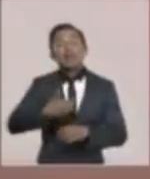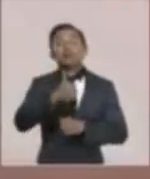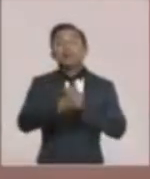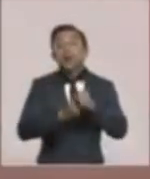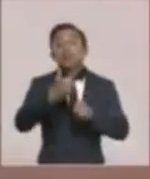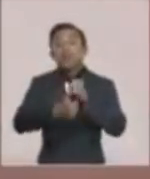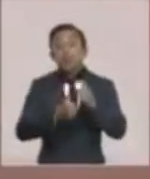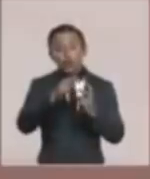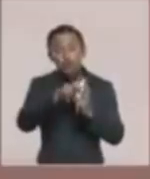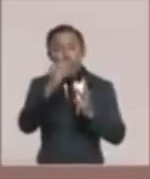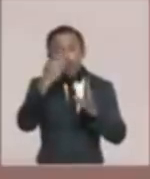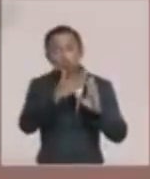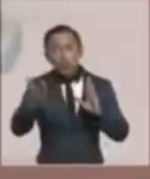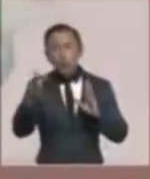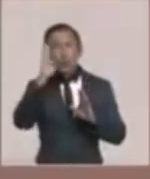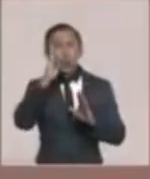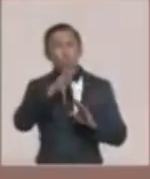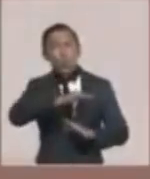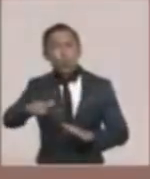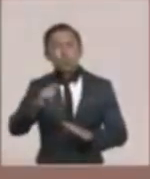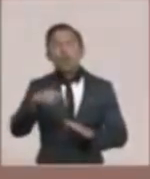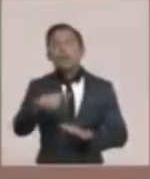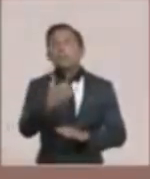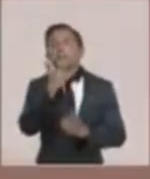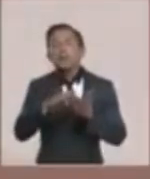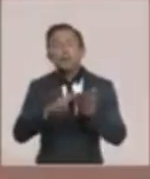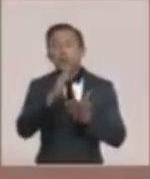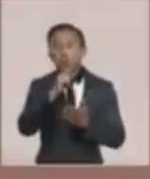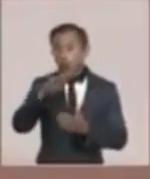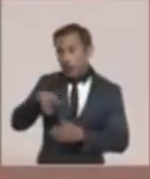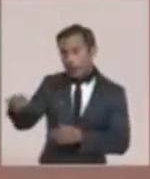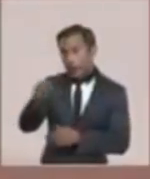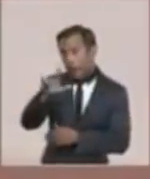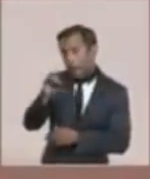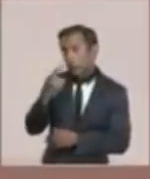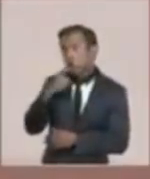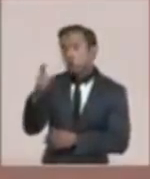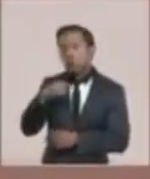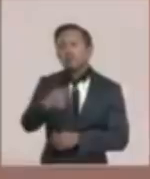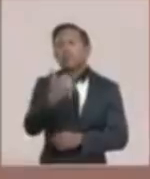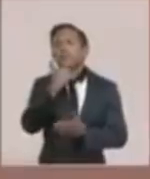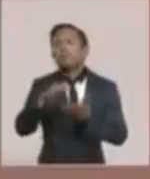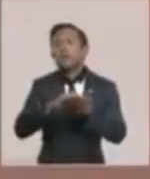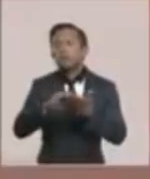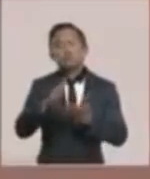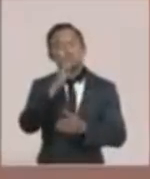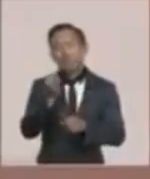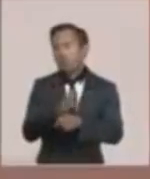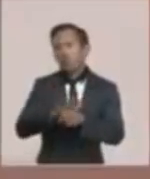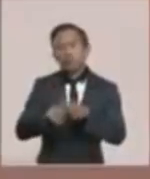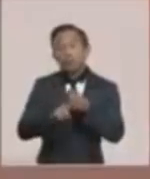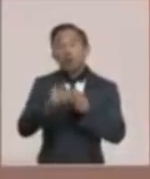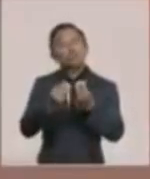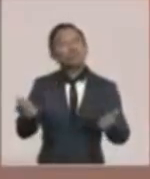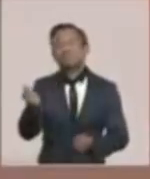que cambiar. Pero perdonar a los delincuentes, la amnistía que propone López Obrador, no es la solución. Yo sí tengo un plan en este libro